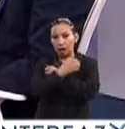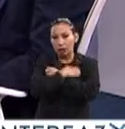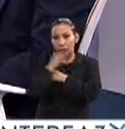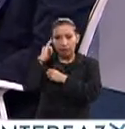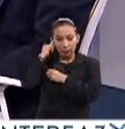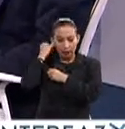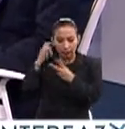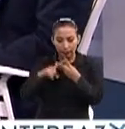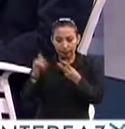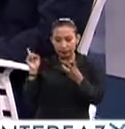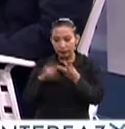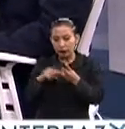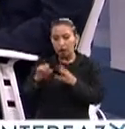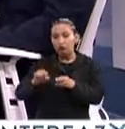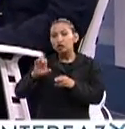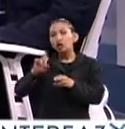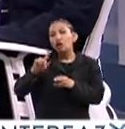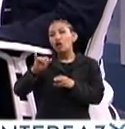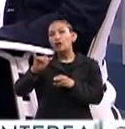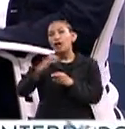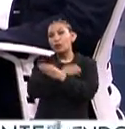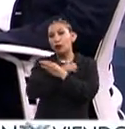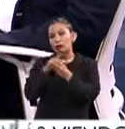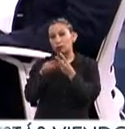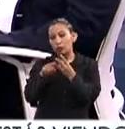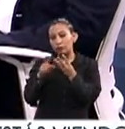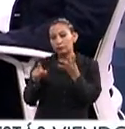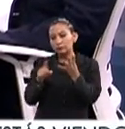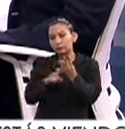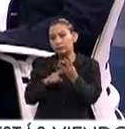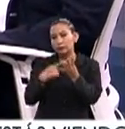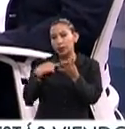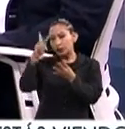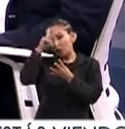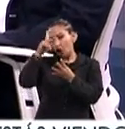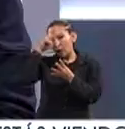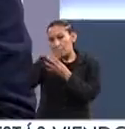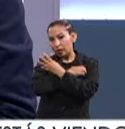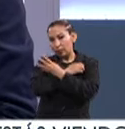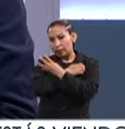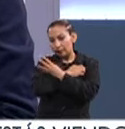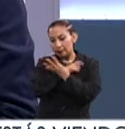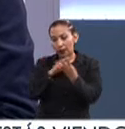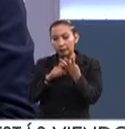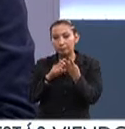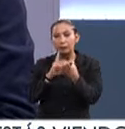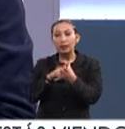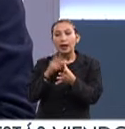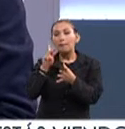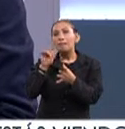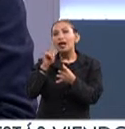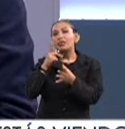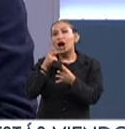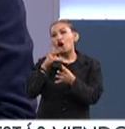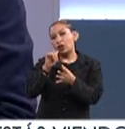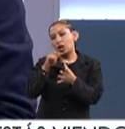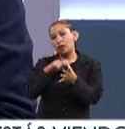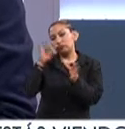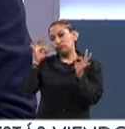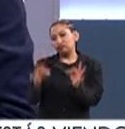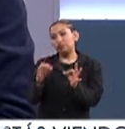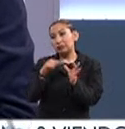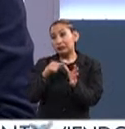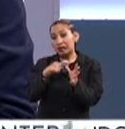educación indígena, sociología de la educación, psicología educativa y pedagogía, que